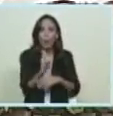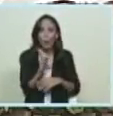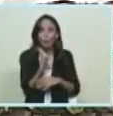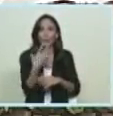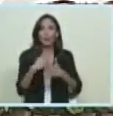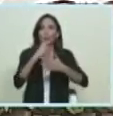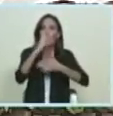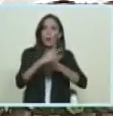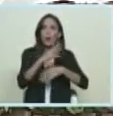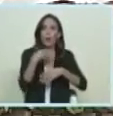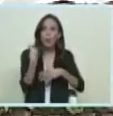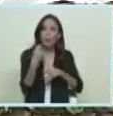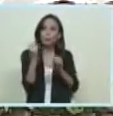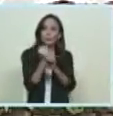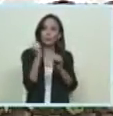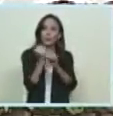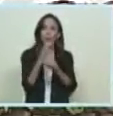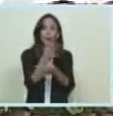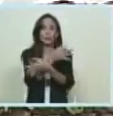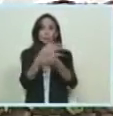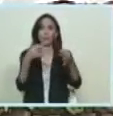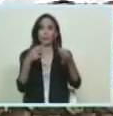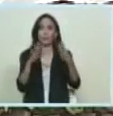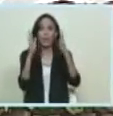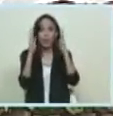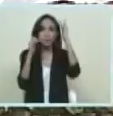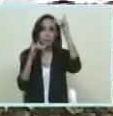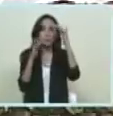Plan Chamba Juvenil de manera exitosa,